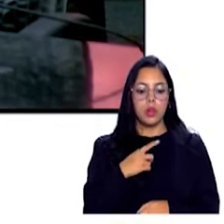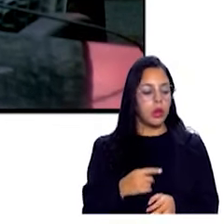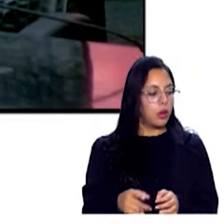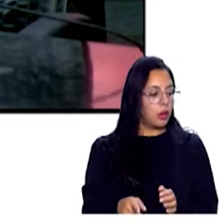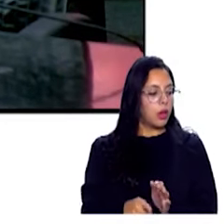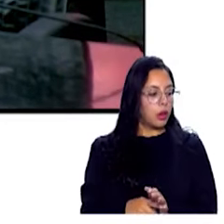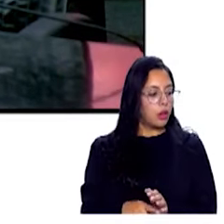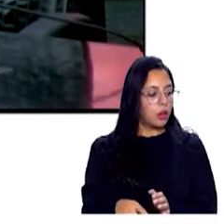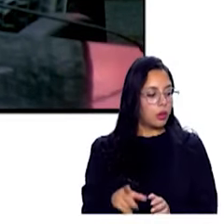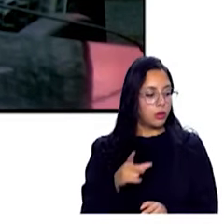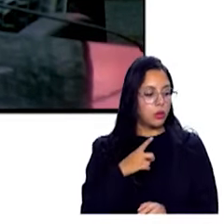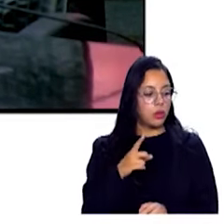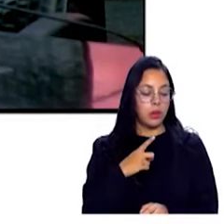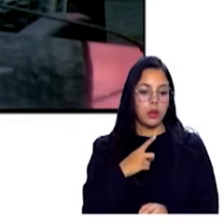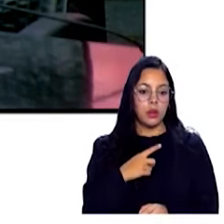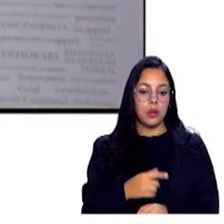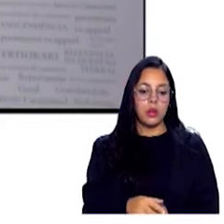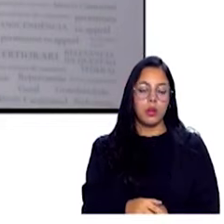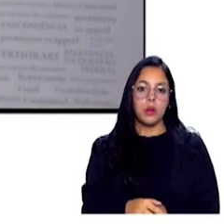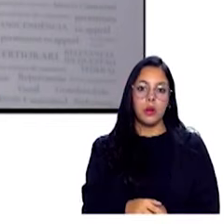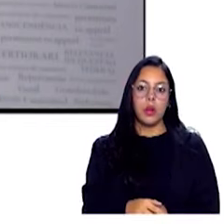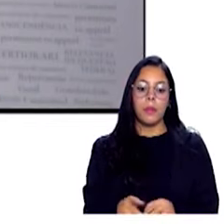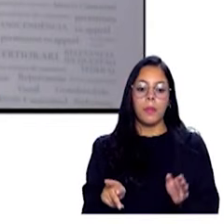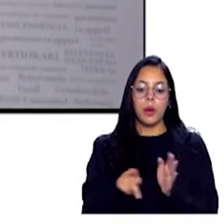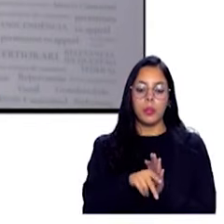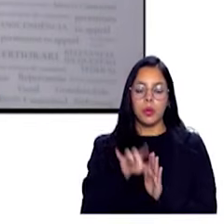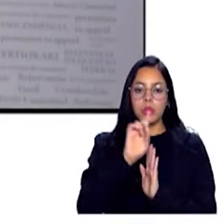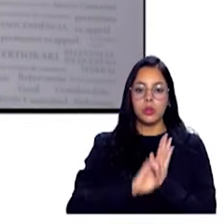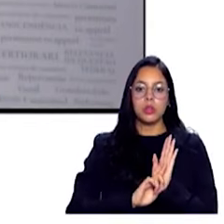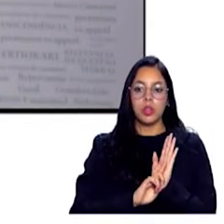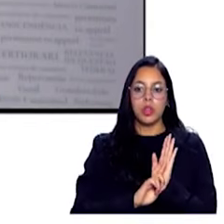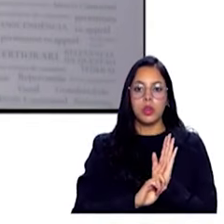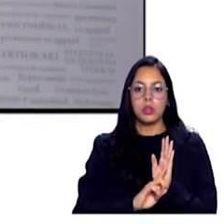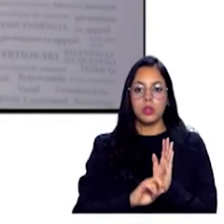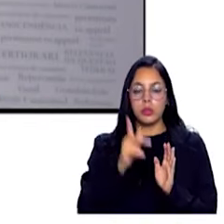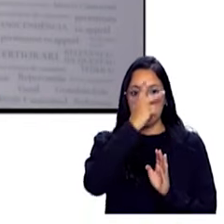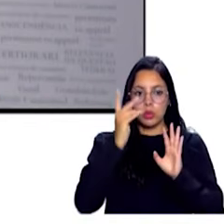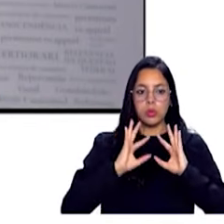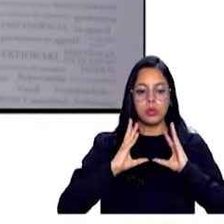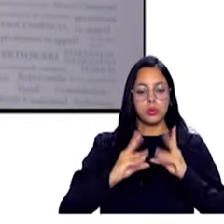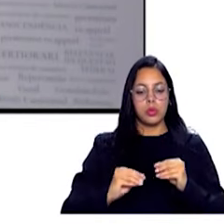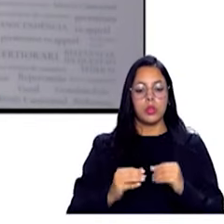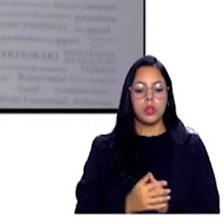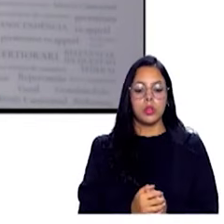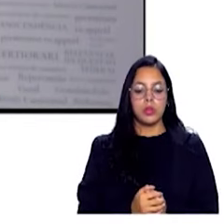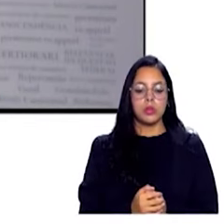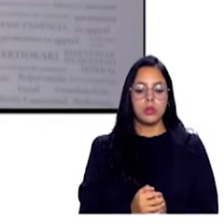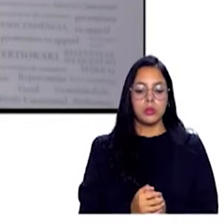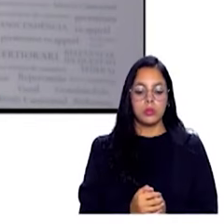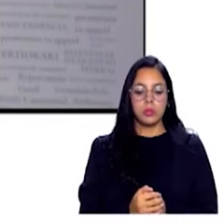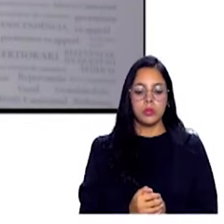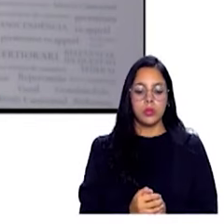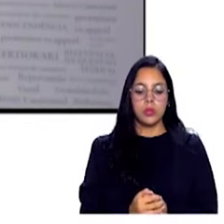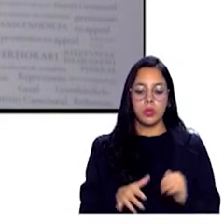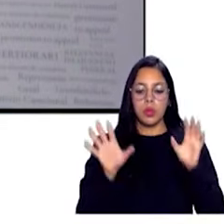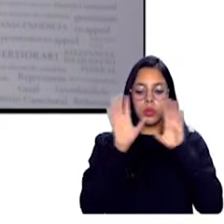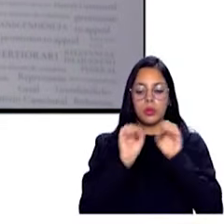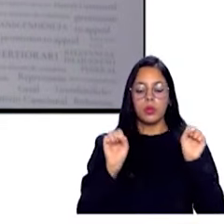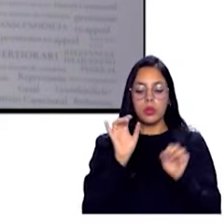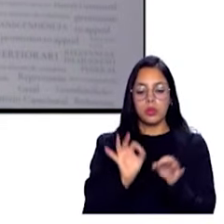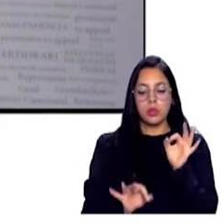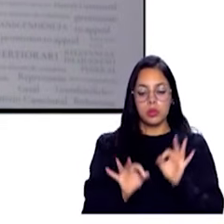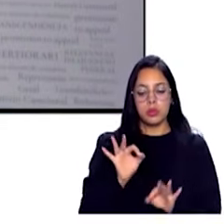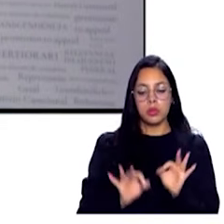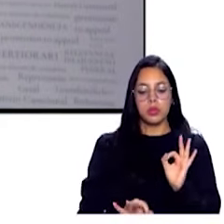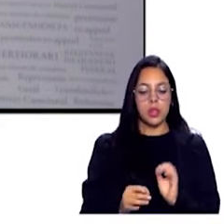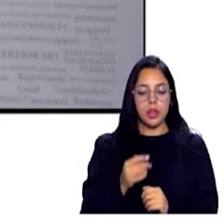como derecho fundamental de Los ciudadanos la de poder acceder a los tribunales de justicia en defensa de Sus derechos